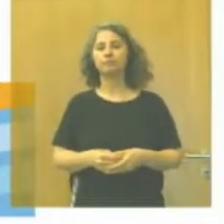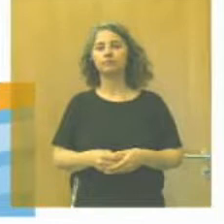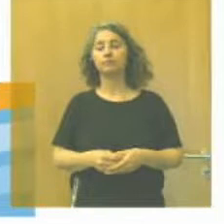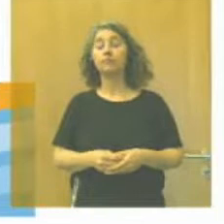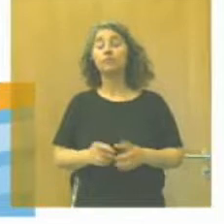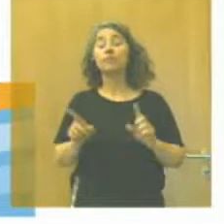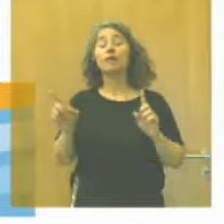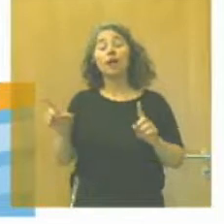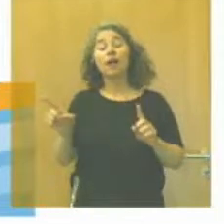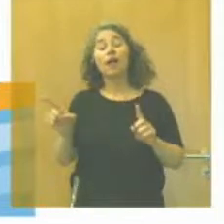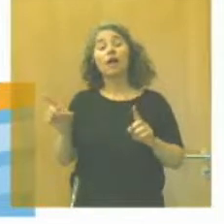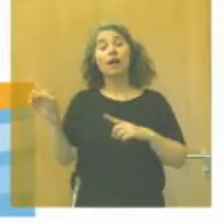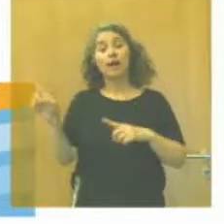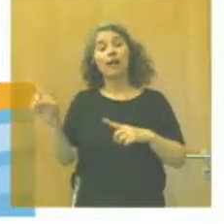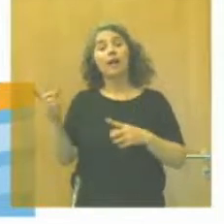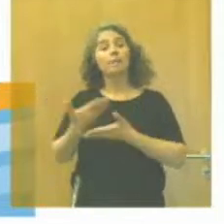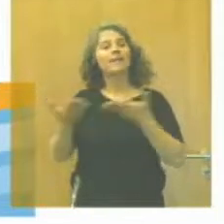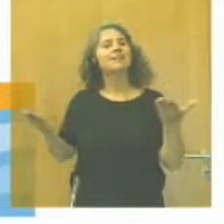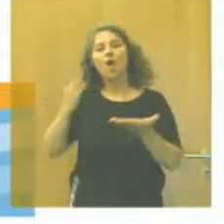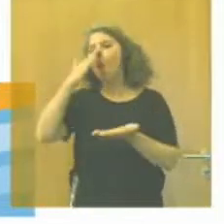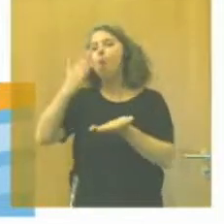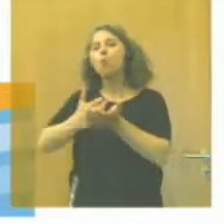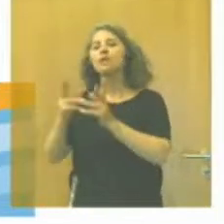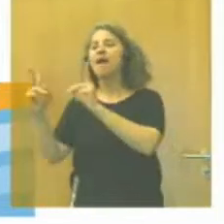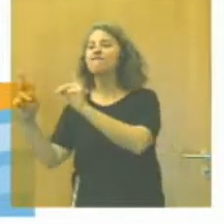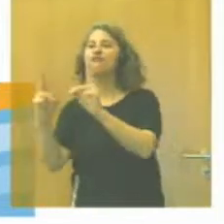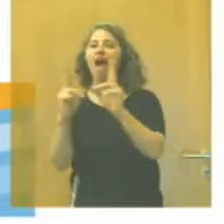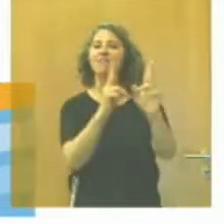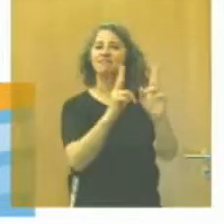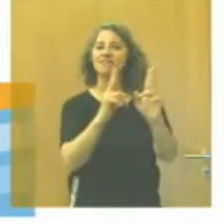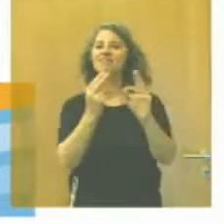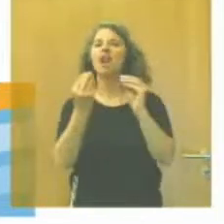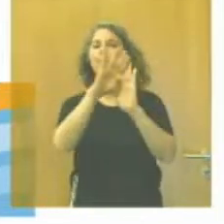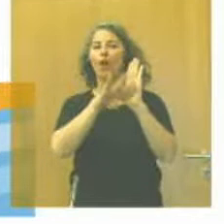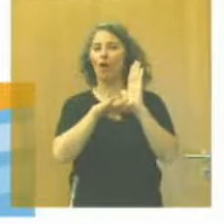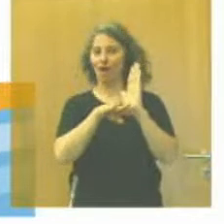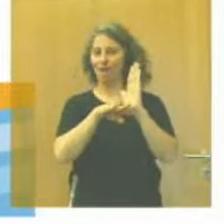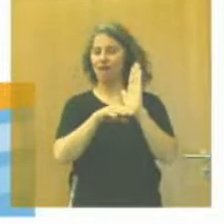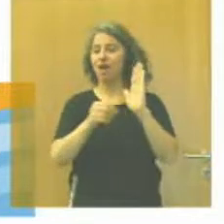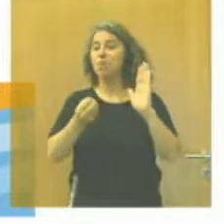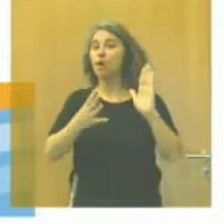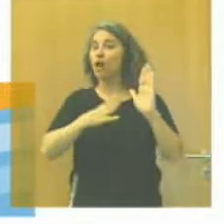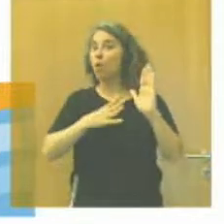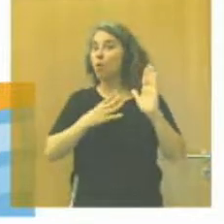Y aquí les presento las últimas fases de la implementación del programa, porque hubo